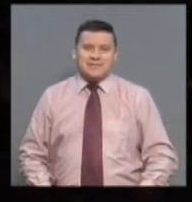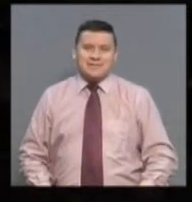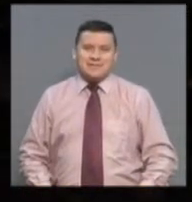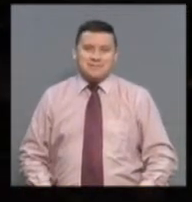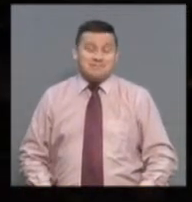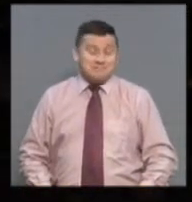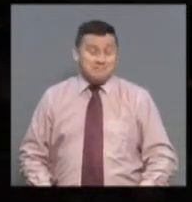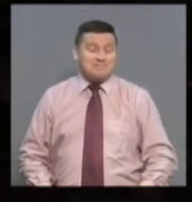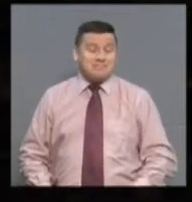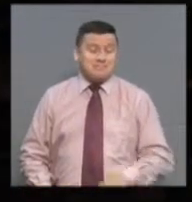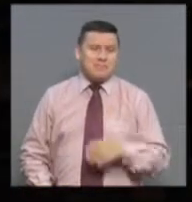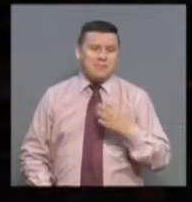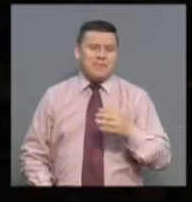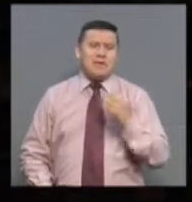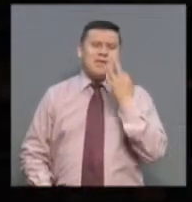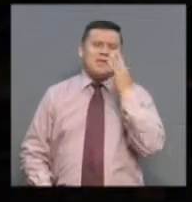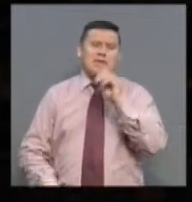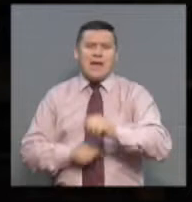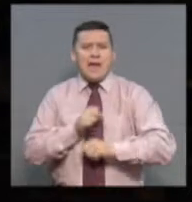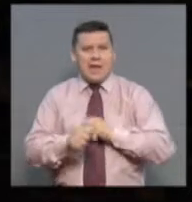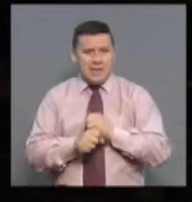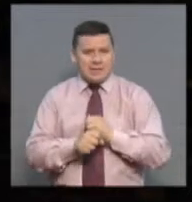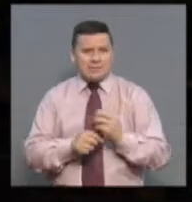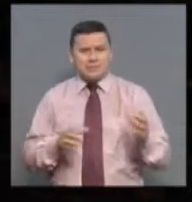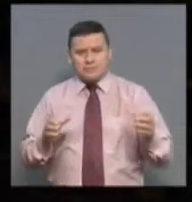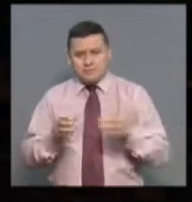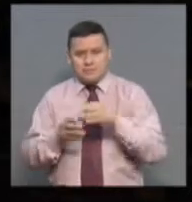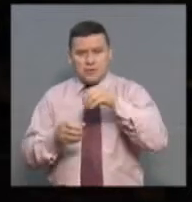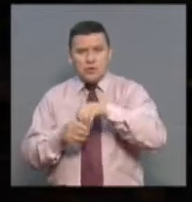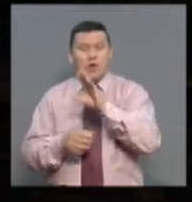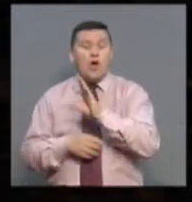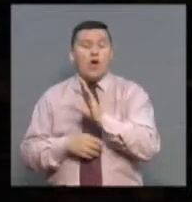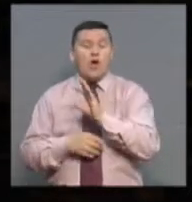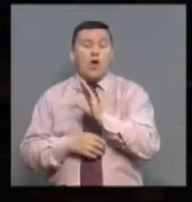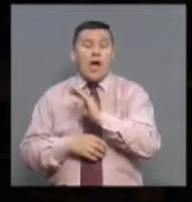Y por más de 3 décadas, una corporación